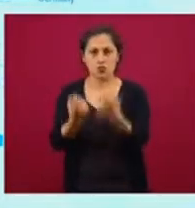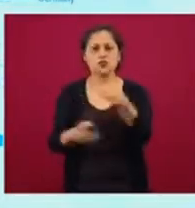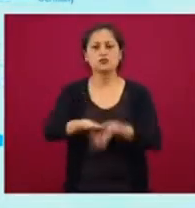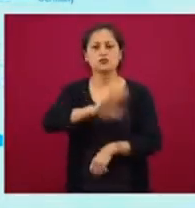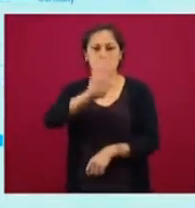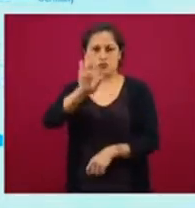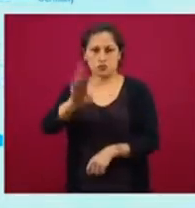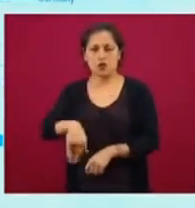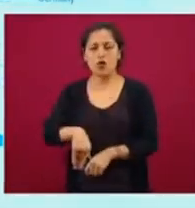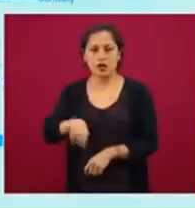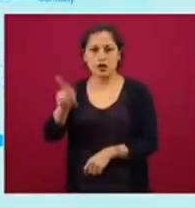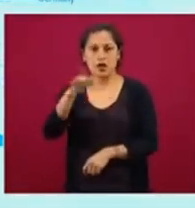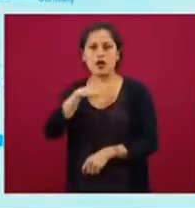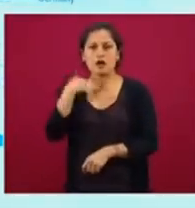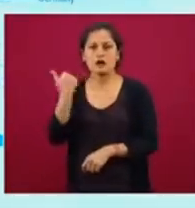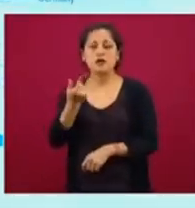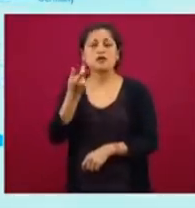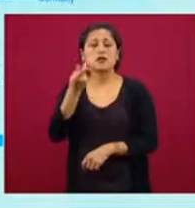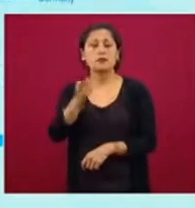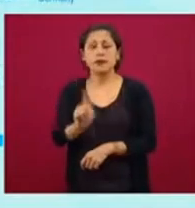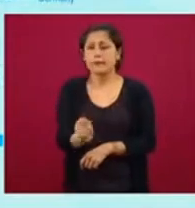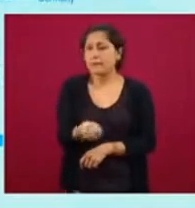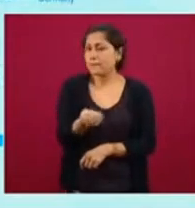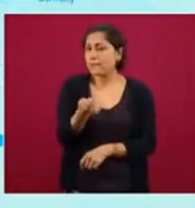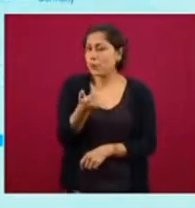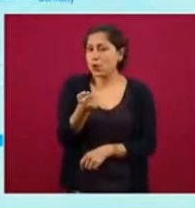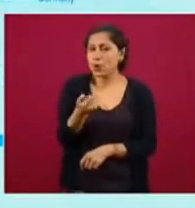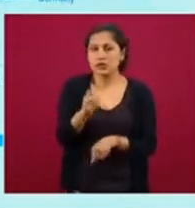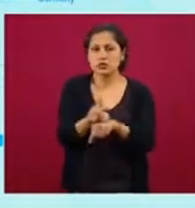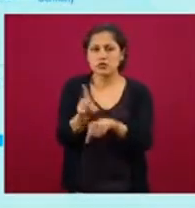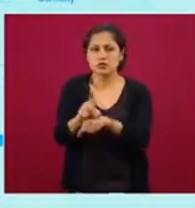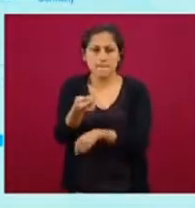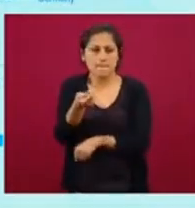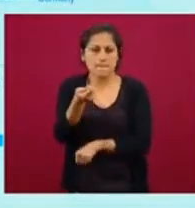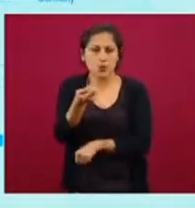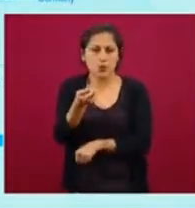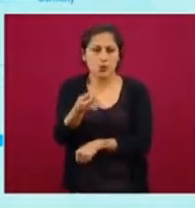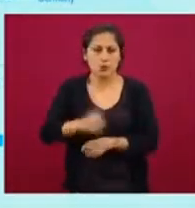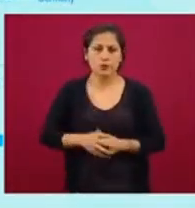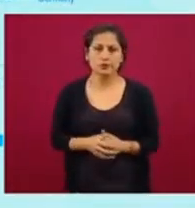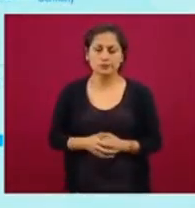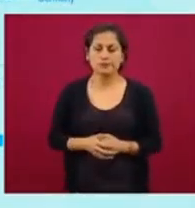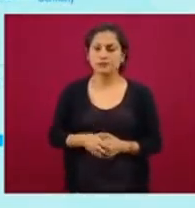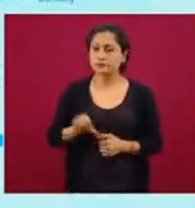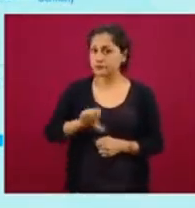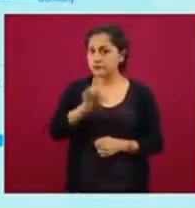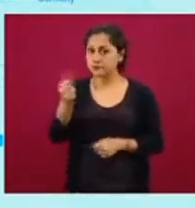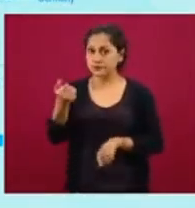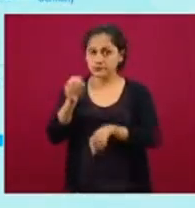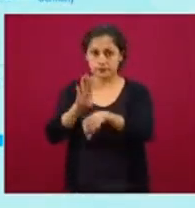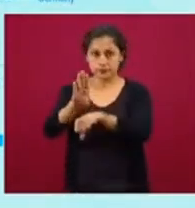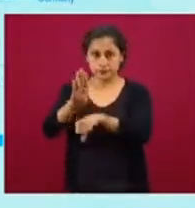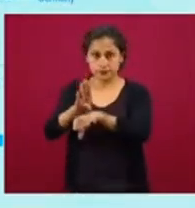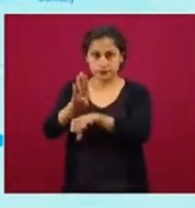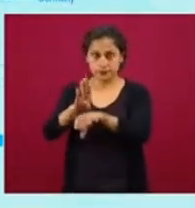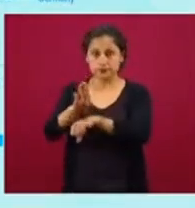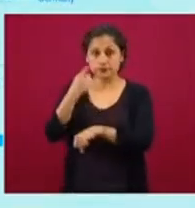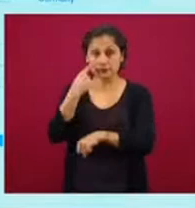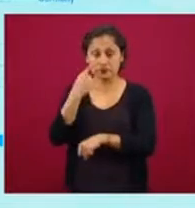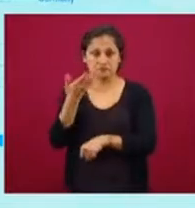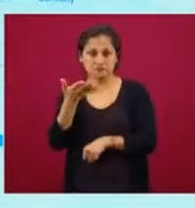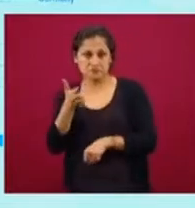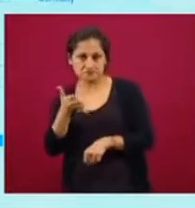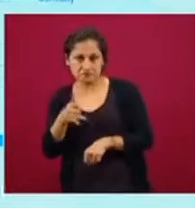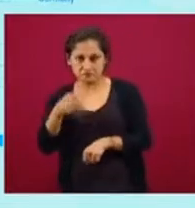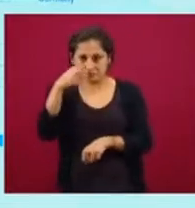pero son verdaderamente muy pocas ya por día. Y Brasil empezó más o menos parecido a